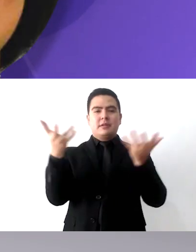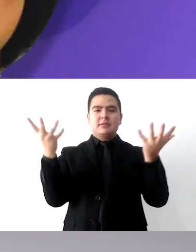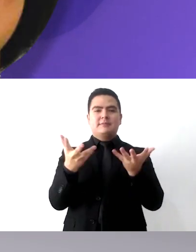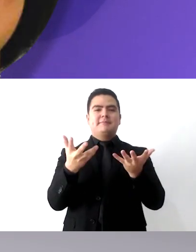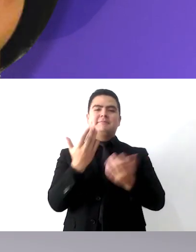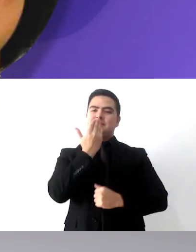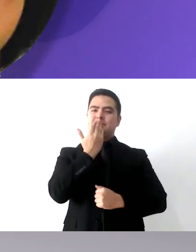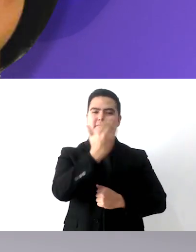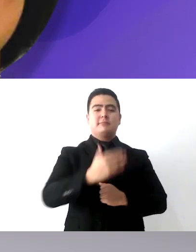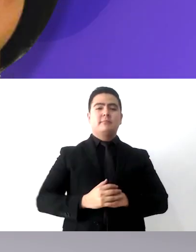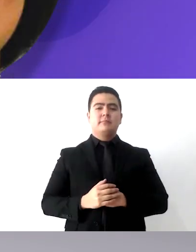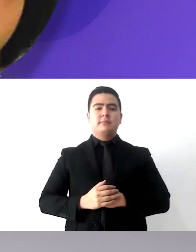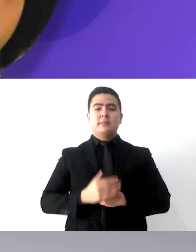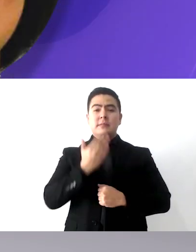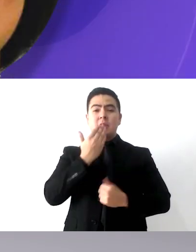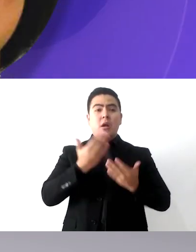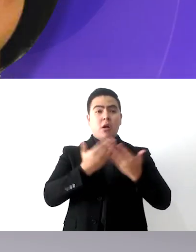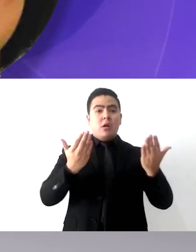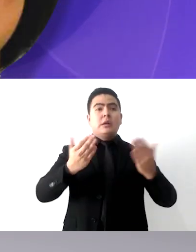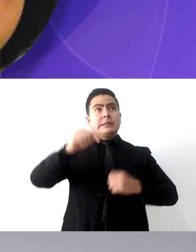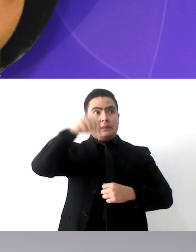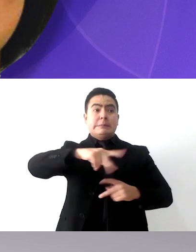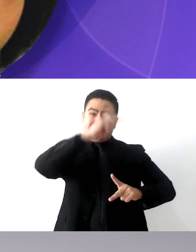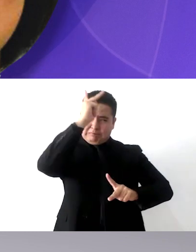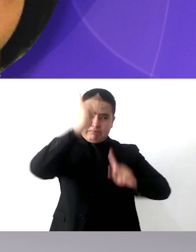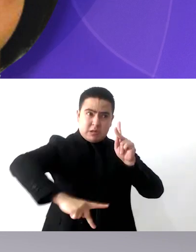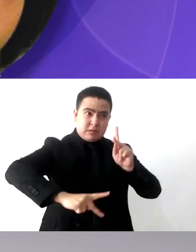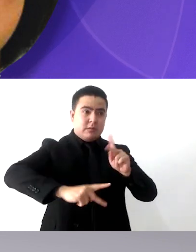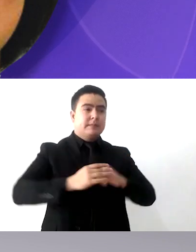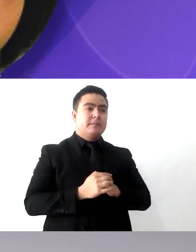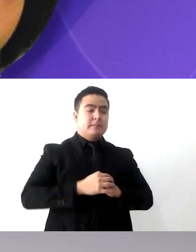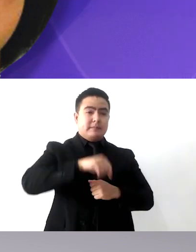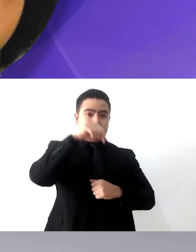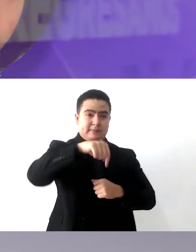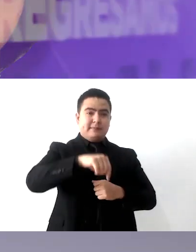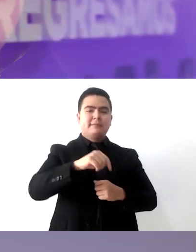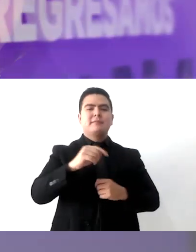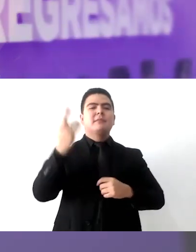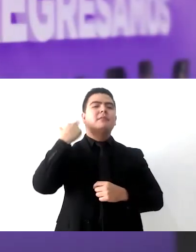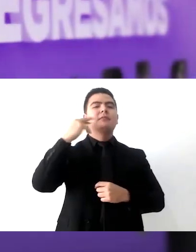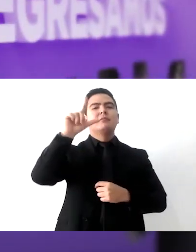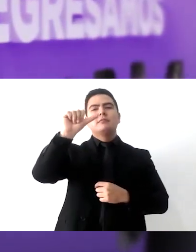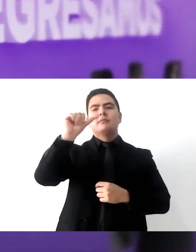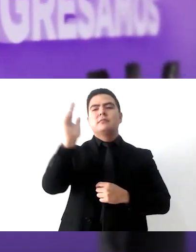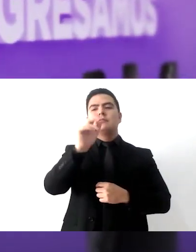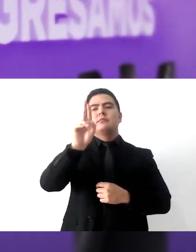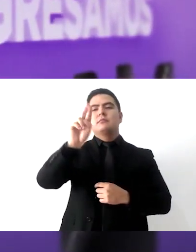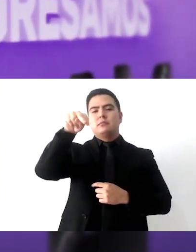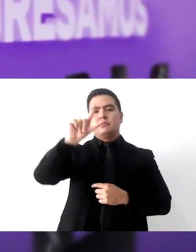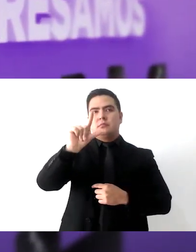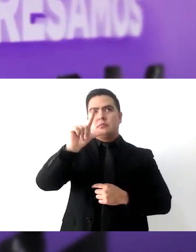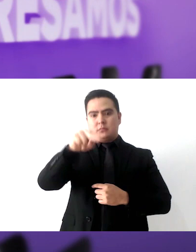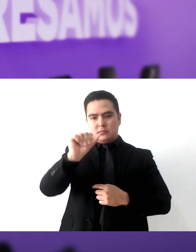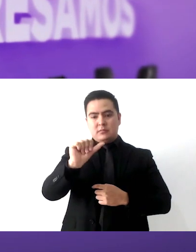Claro. Vamos a una pausa, si nos lo permiten. Les recordamos que estamos aquí en La Urna, el espacio de radio del Instituto Electoral de